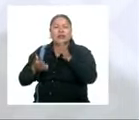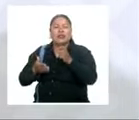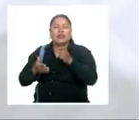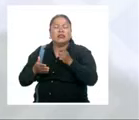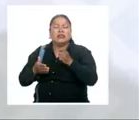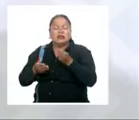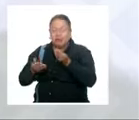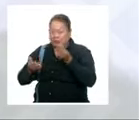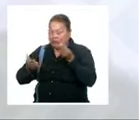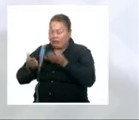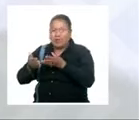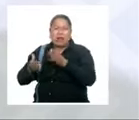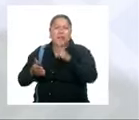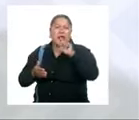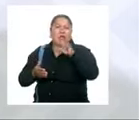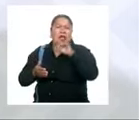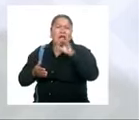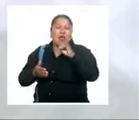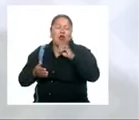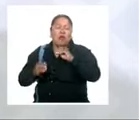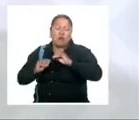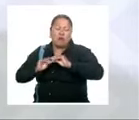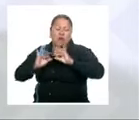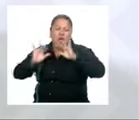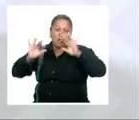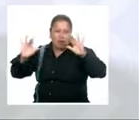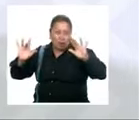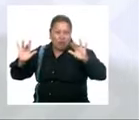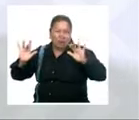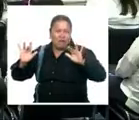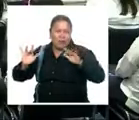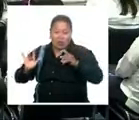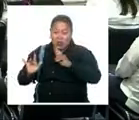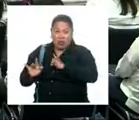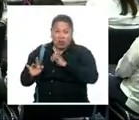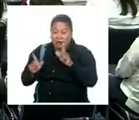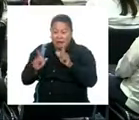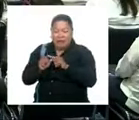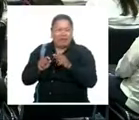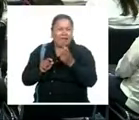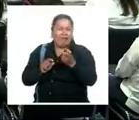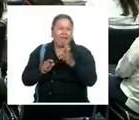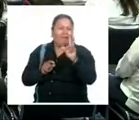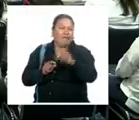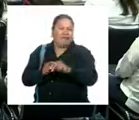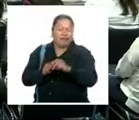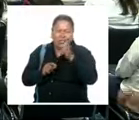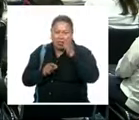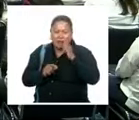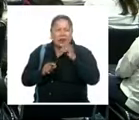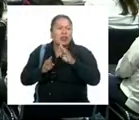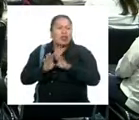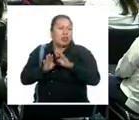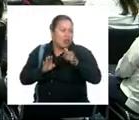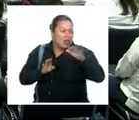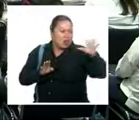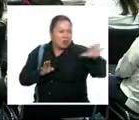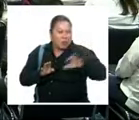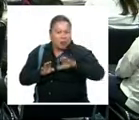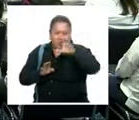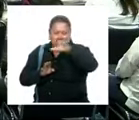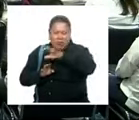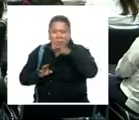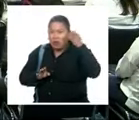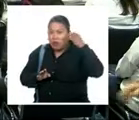nominación de Barrio Mágico. Pero no nos conformamos con esto, queremos que todos los barrios de Oaxaca